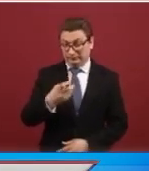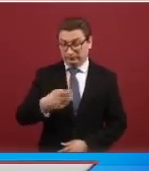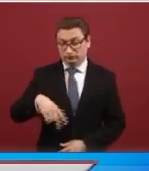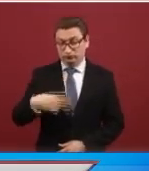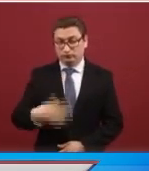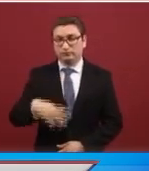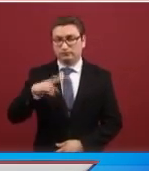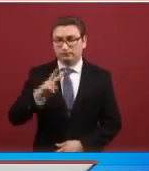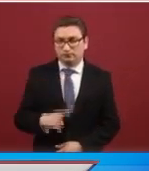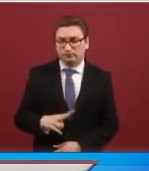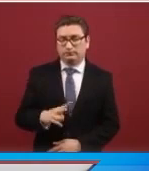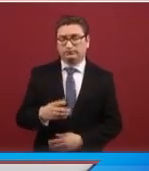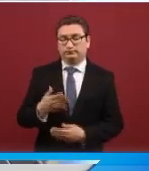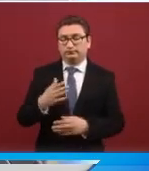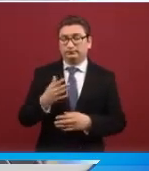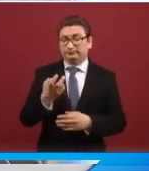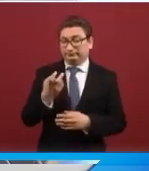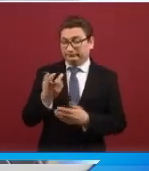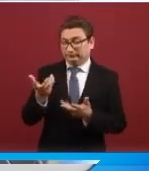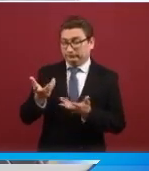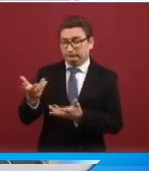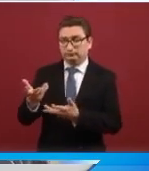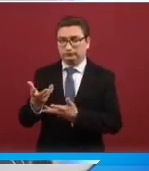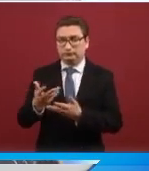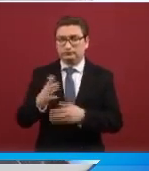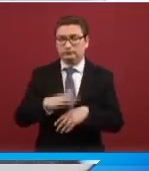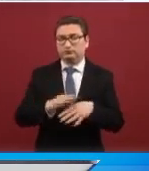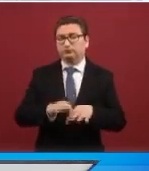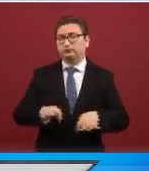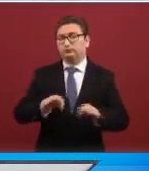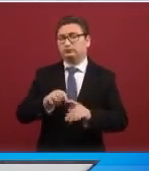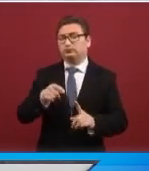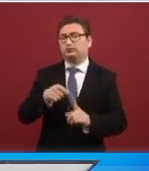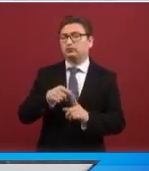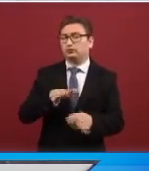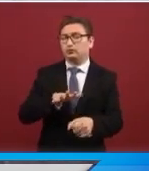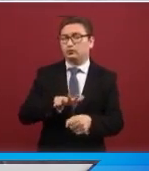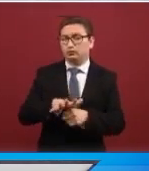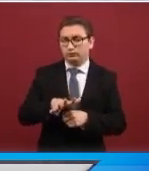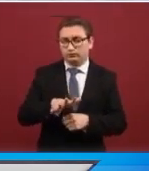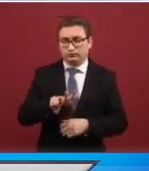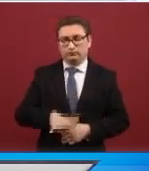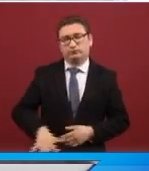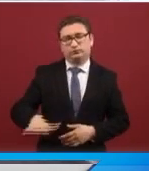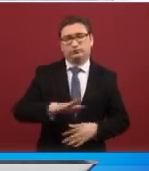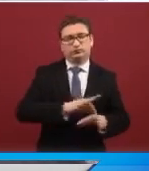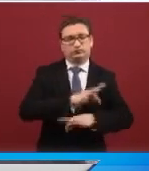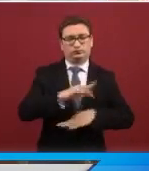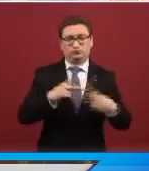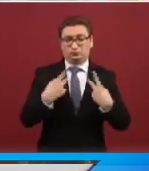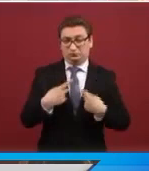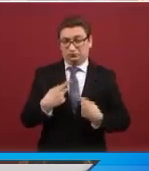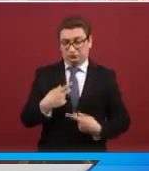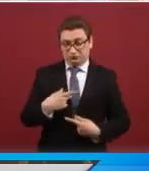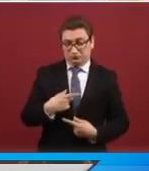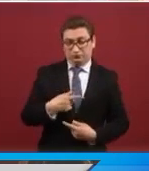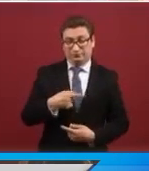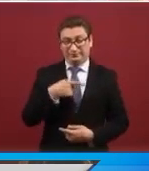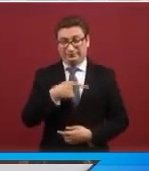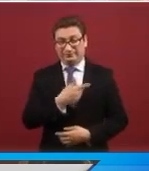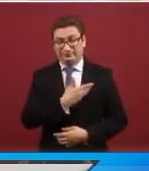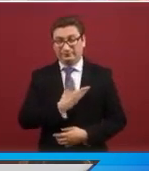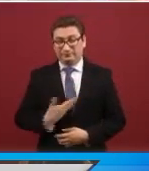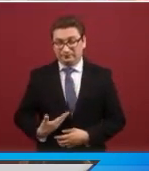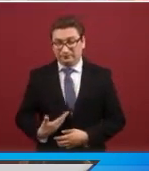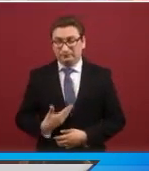era muy adverso. Lo más importante es el hecho de abrir las puertas a 20.000 españoles que huyeron del fascismo español. México siempre tratará con respeto y